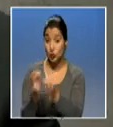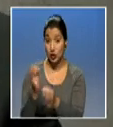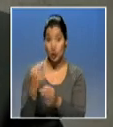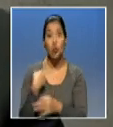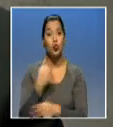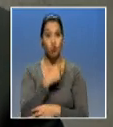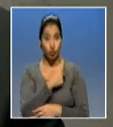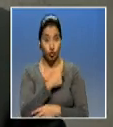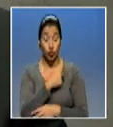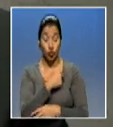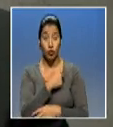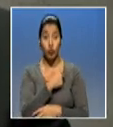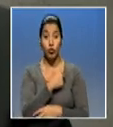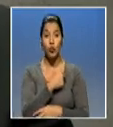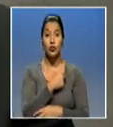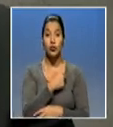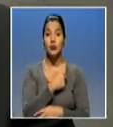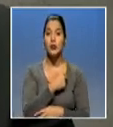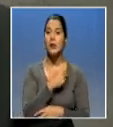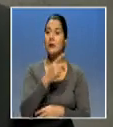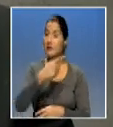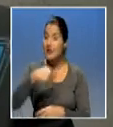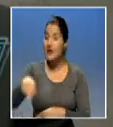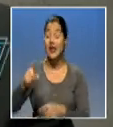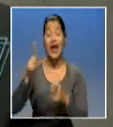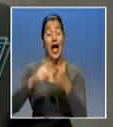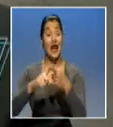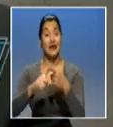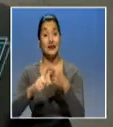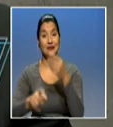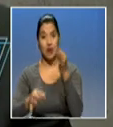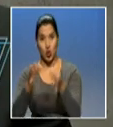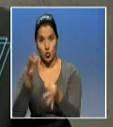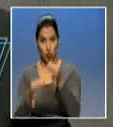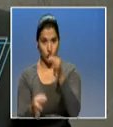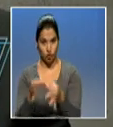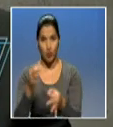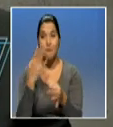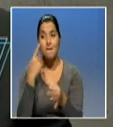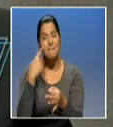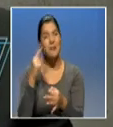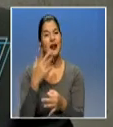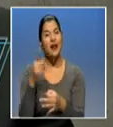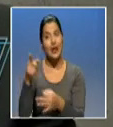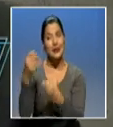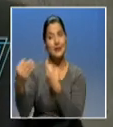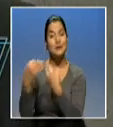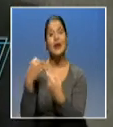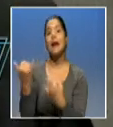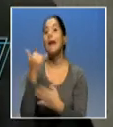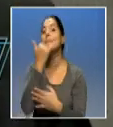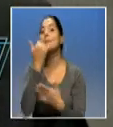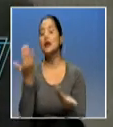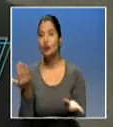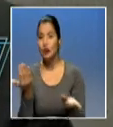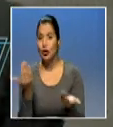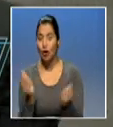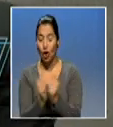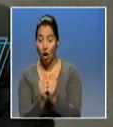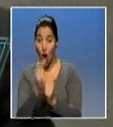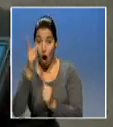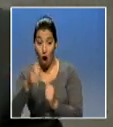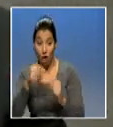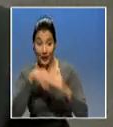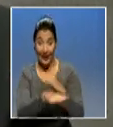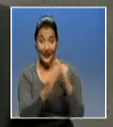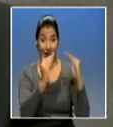vamos a llevar a este juez a la inspección judicial para que tenga la obligación de explicar qué fue lo que pasó con esta orden de allanamiento. Y si a eso se le suma que